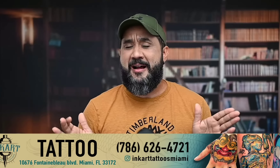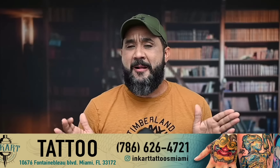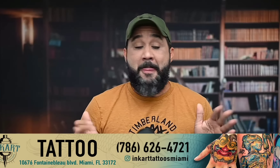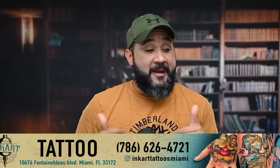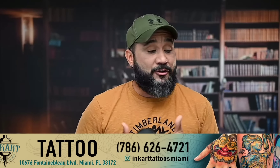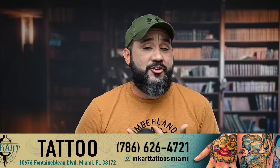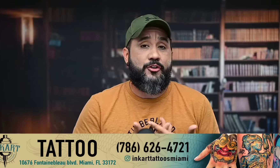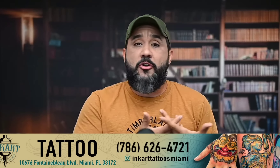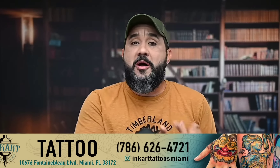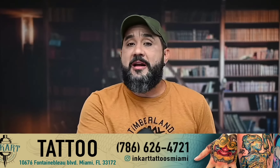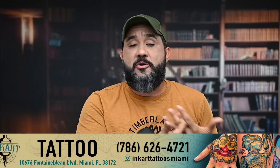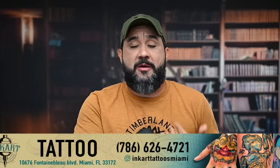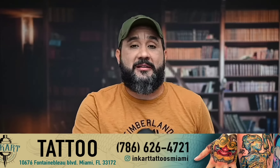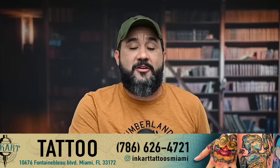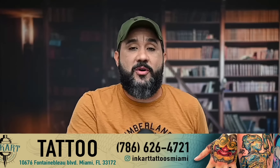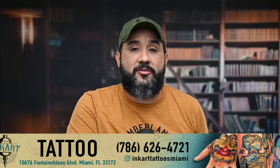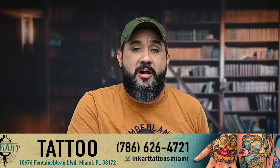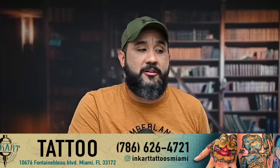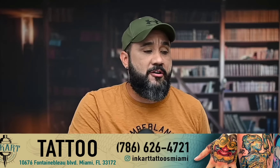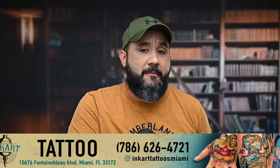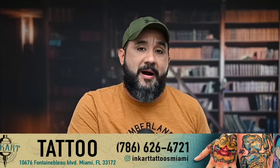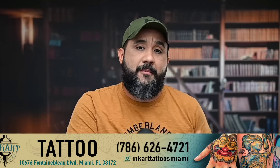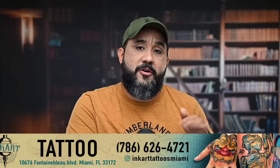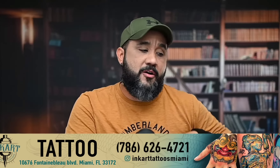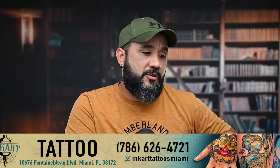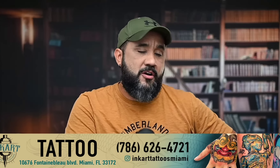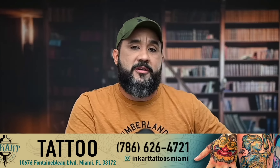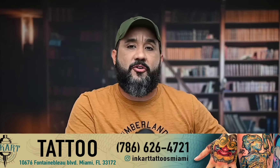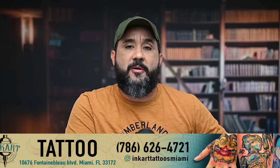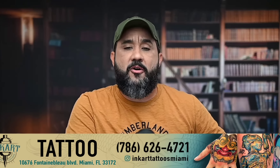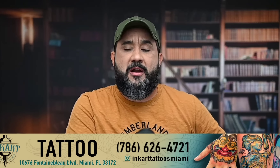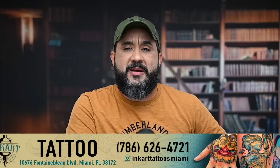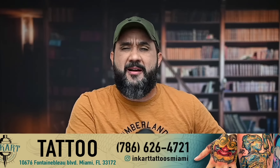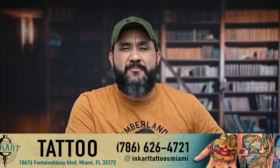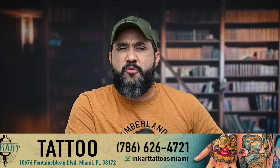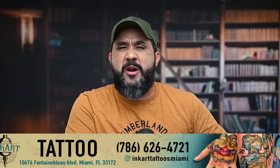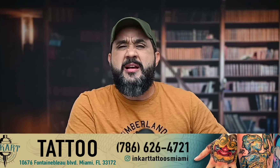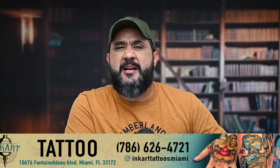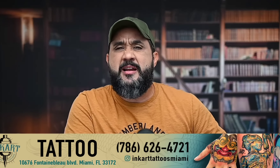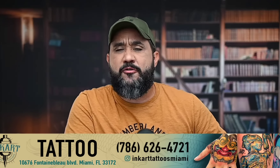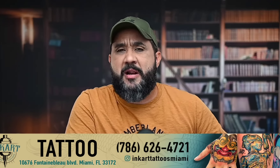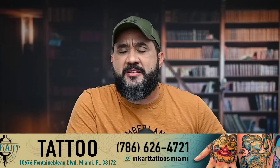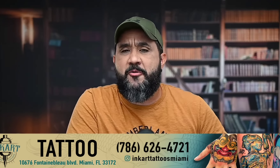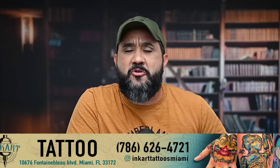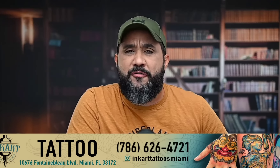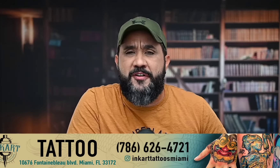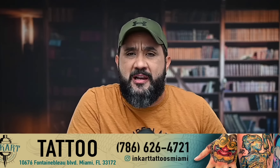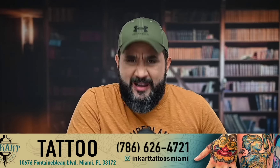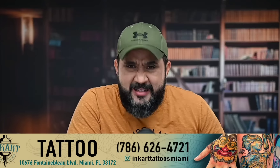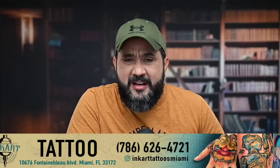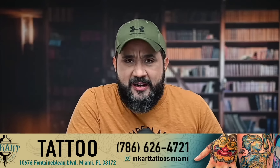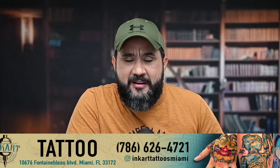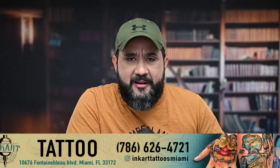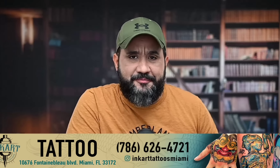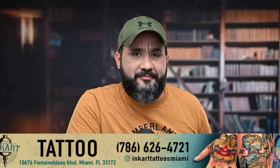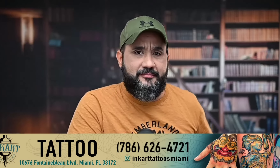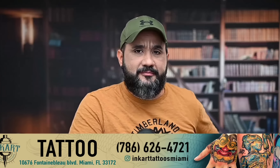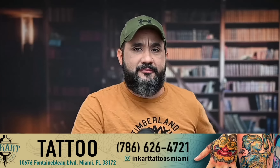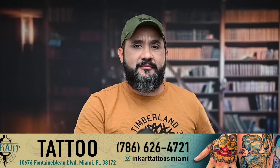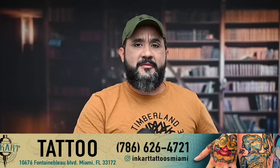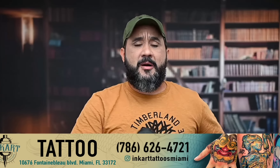verdad Entonces todos aquellos que me están cuestionando van a poner el cuestionamiento debajo de la mesa porque nadie se quería comprar esa bronca con fel esa es la